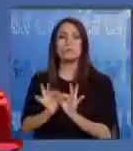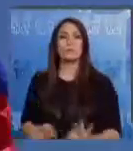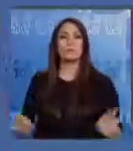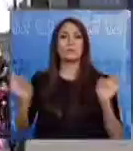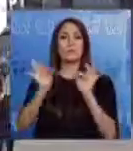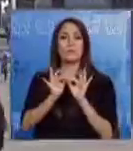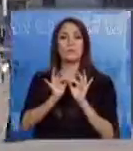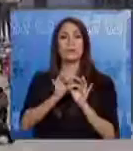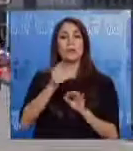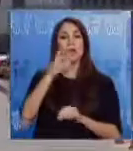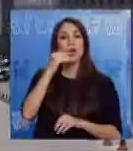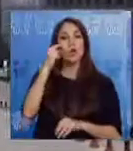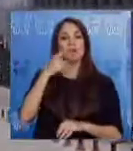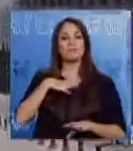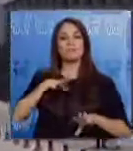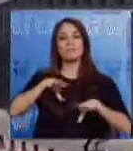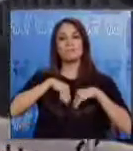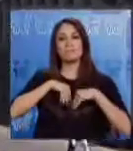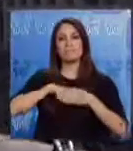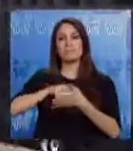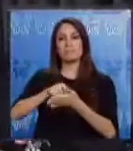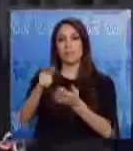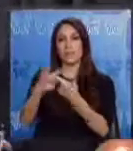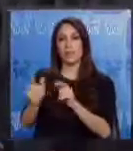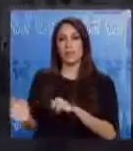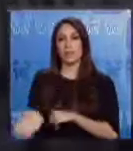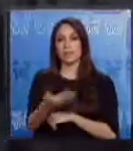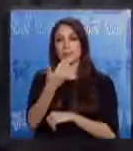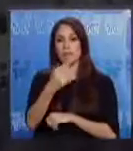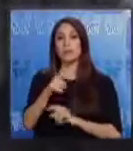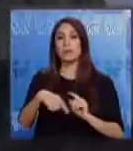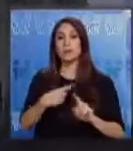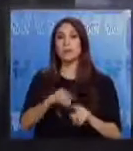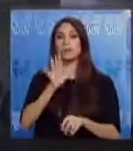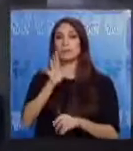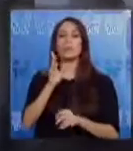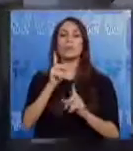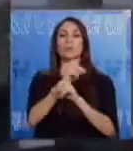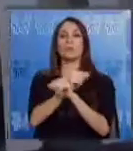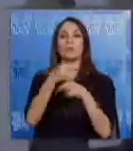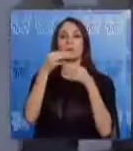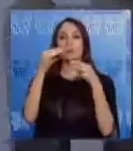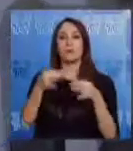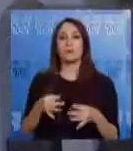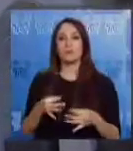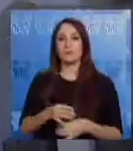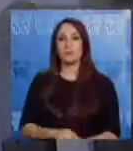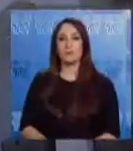noticia fue confirmada por la ministra de Justicia, Lady Zúñiga, a través de su cuenta de Twitter.